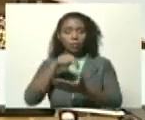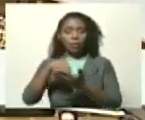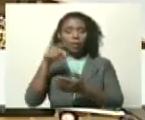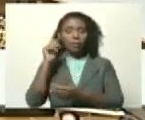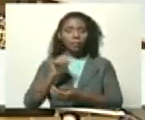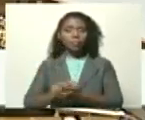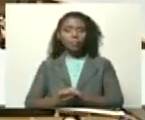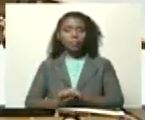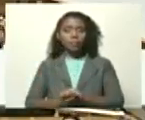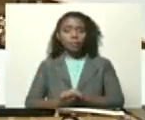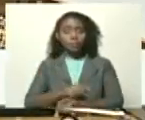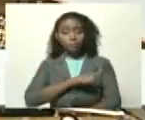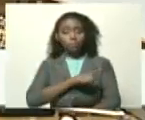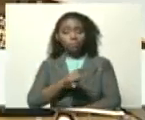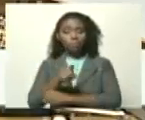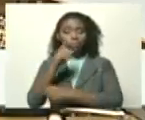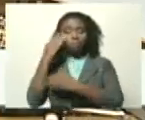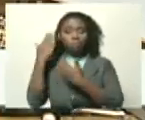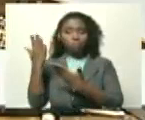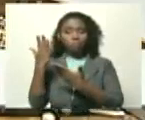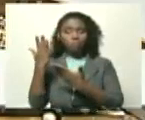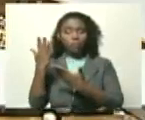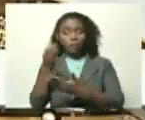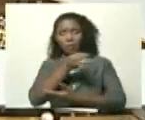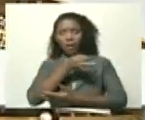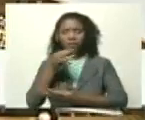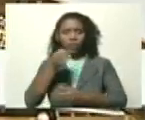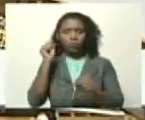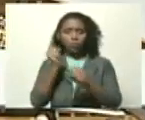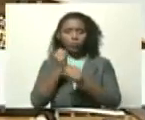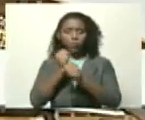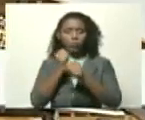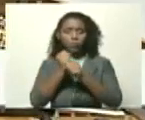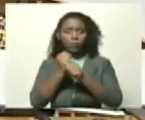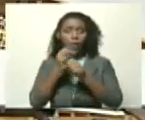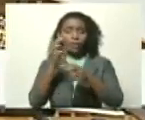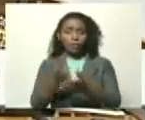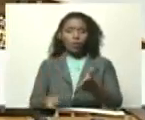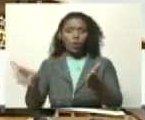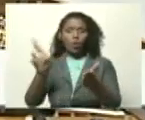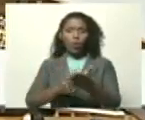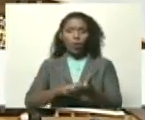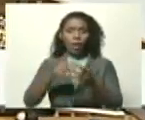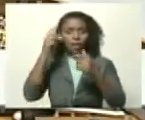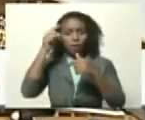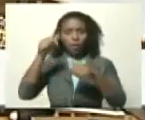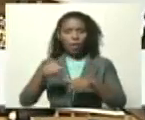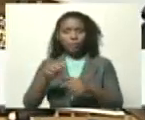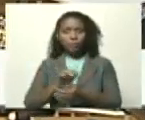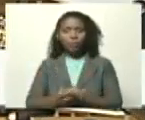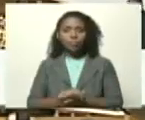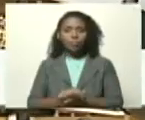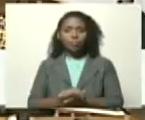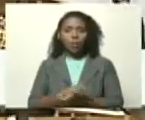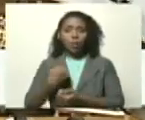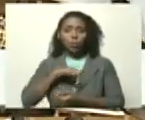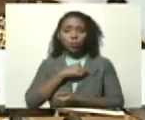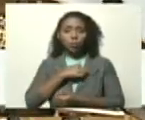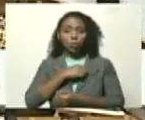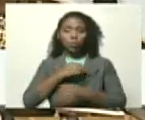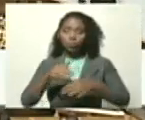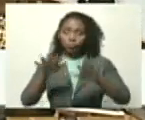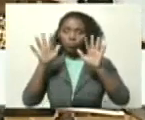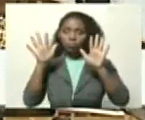Legislativo, y debido a su eficiente trabajo han sido ratificadas el día de hoy. Nosotros, por